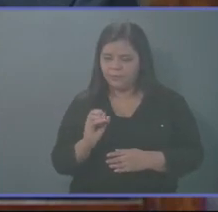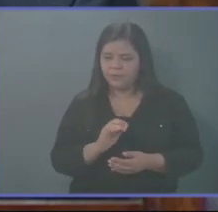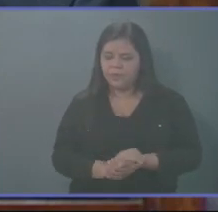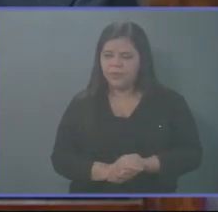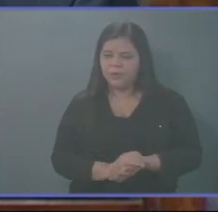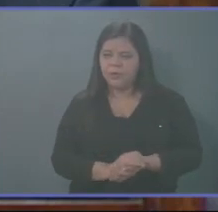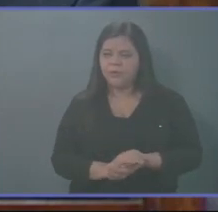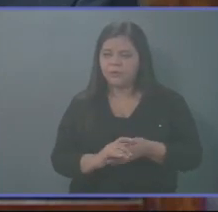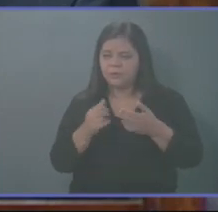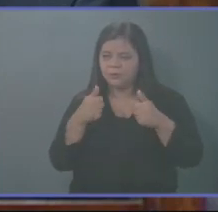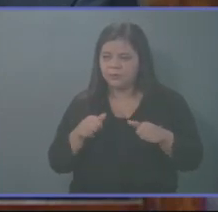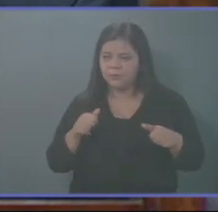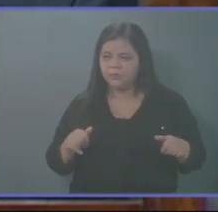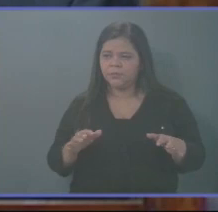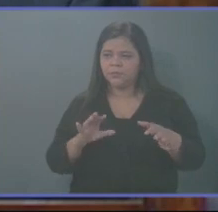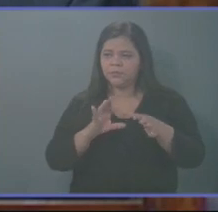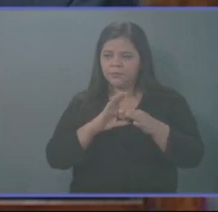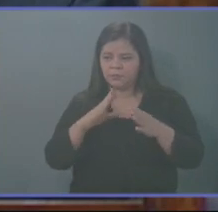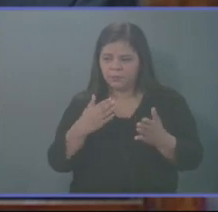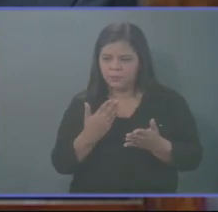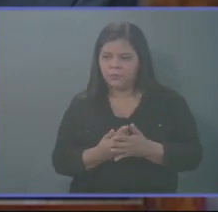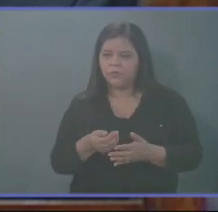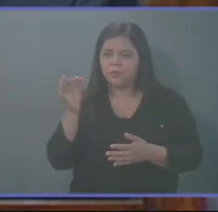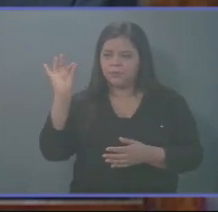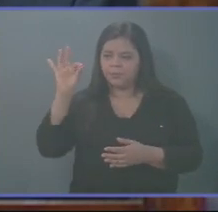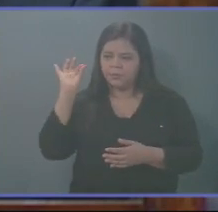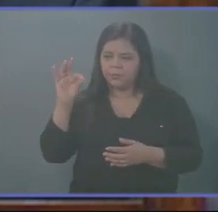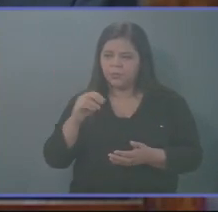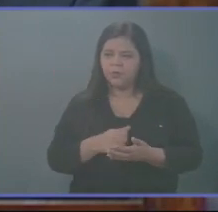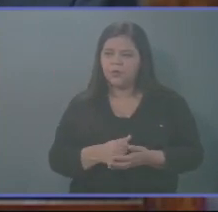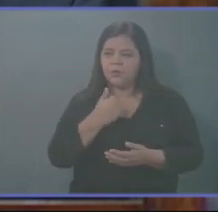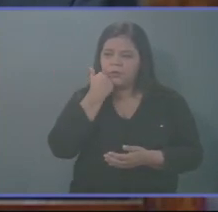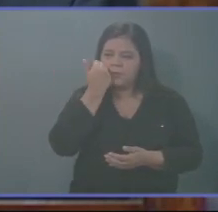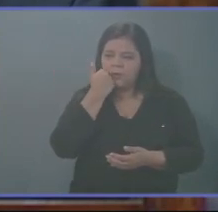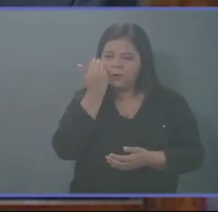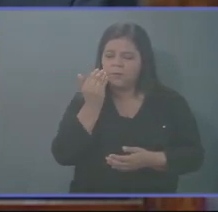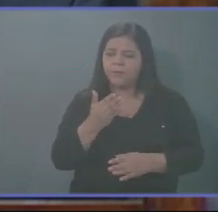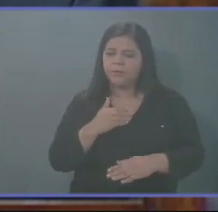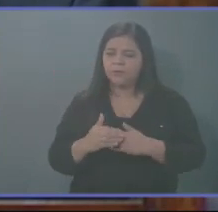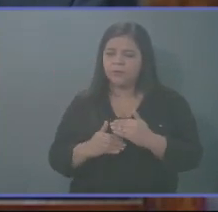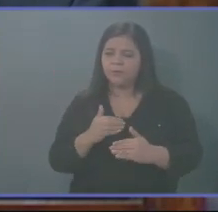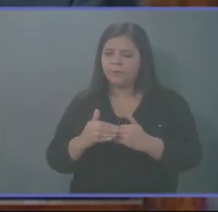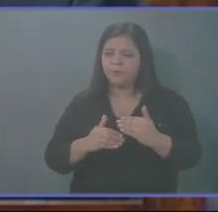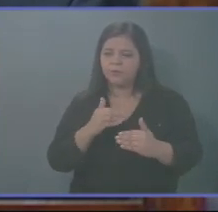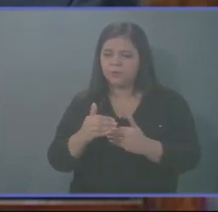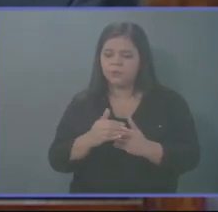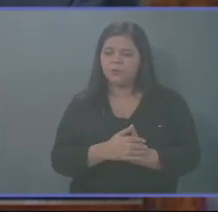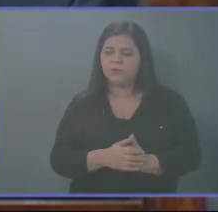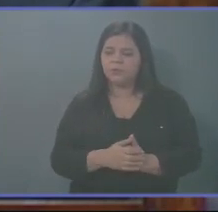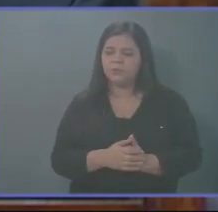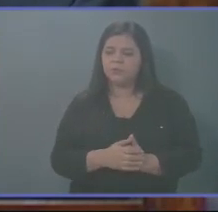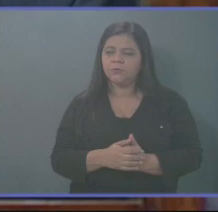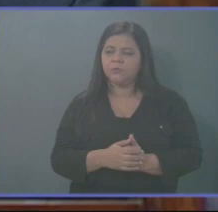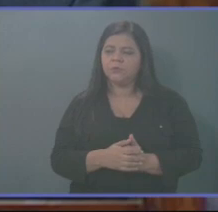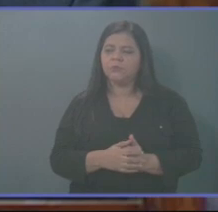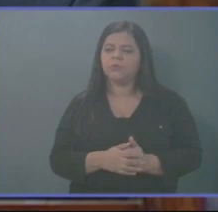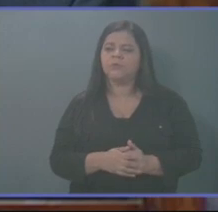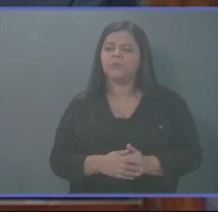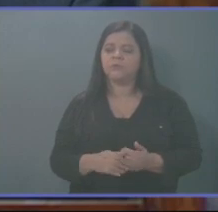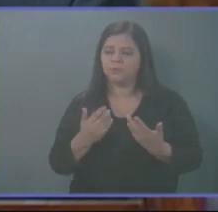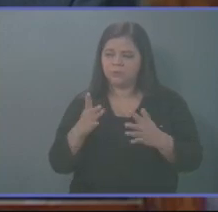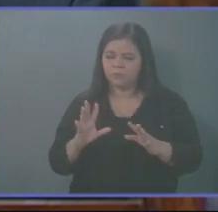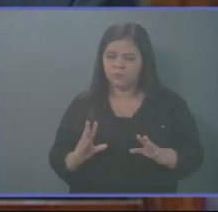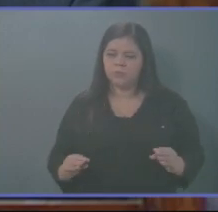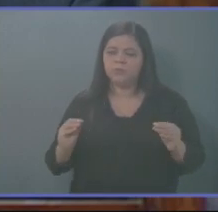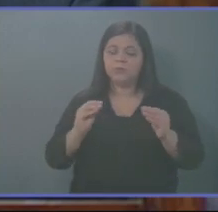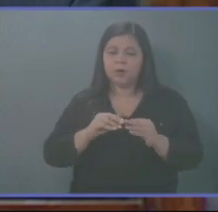Nacional de Pastores, en la que asistieron pastores, jóvenes en proceso de rehabilitación y pandilleros. Así lo confirmó